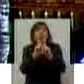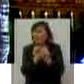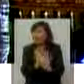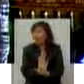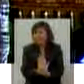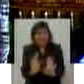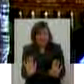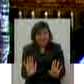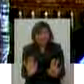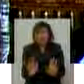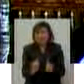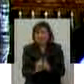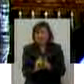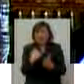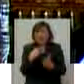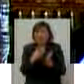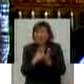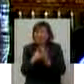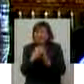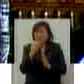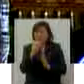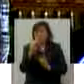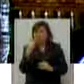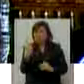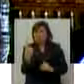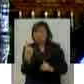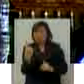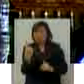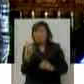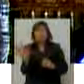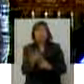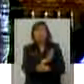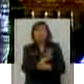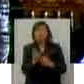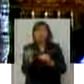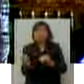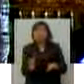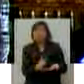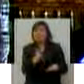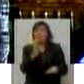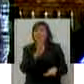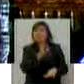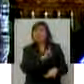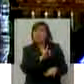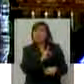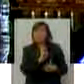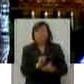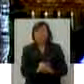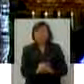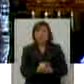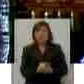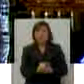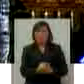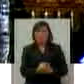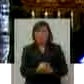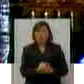se pretende a través de un decreto supremo 001 absorber por fusión a estas cinco instituciones